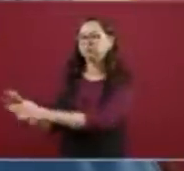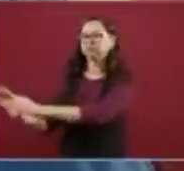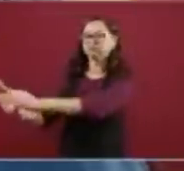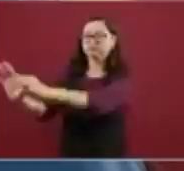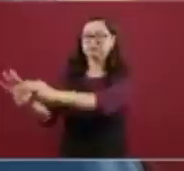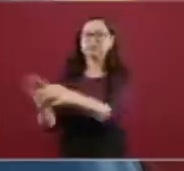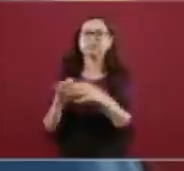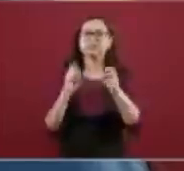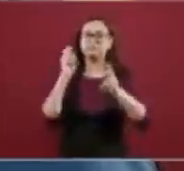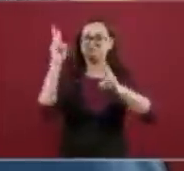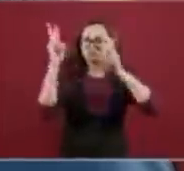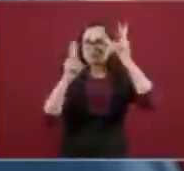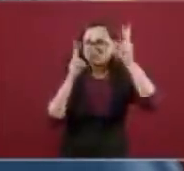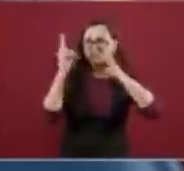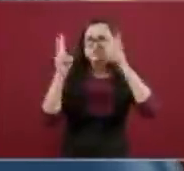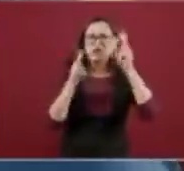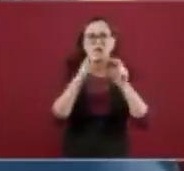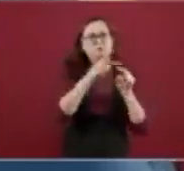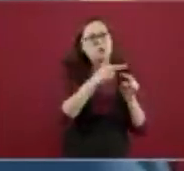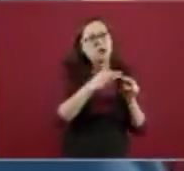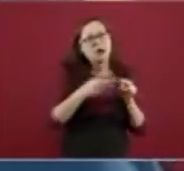pueda visitar,